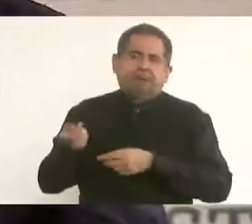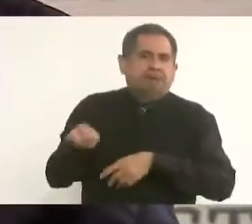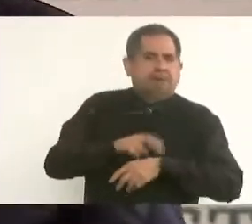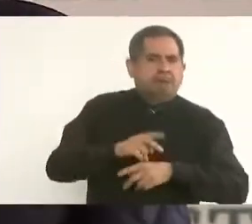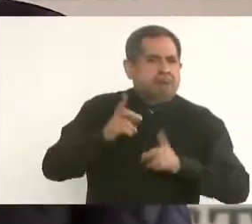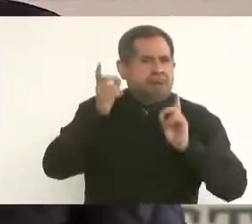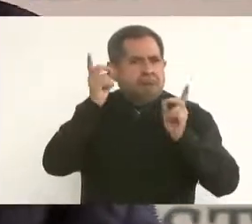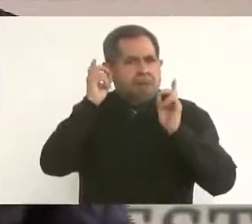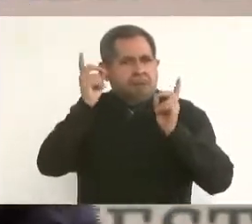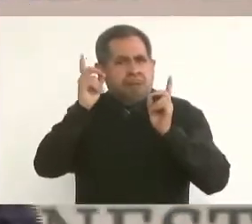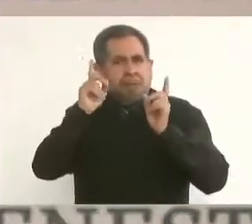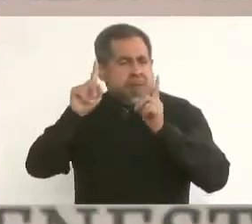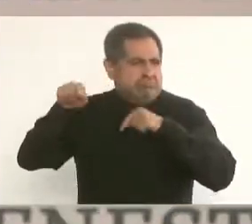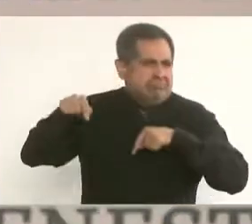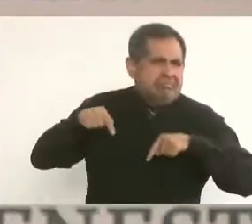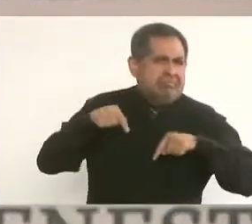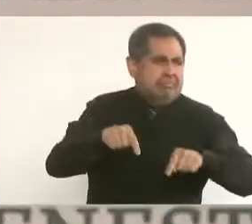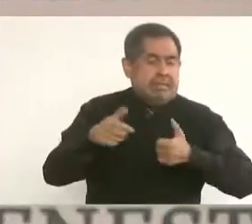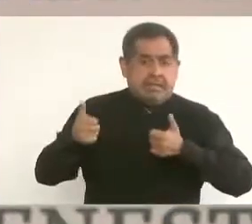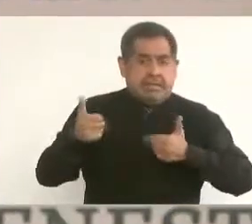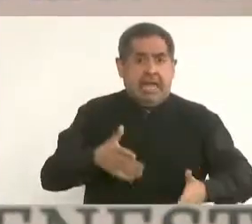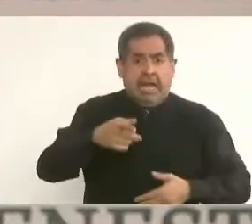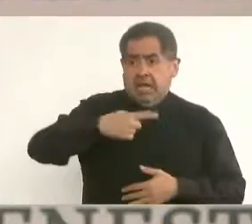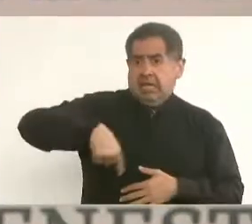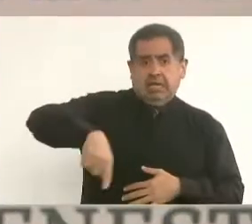viene hacia esta región